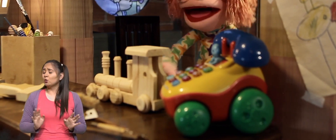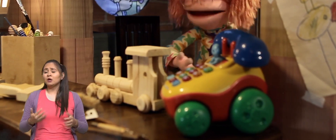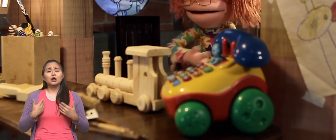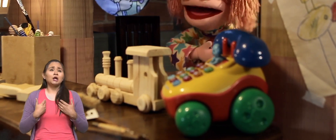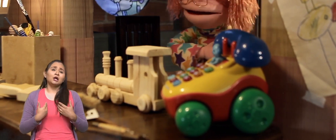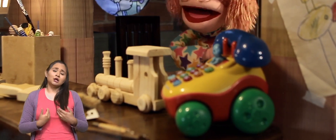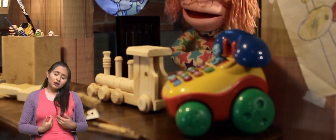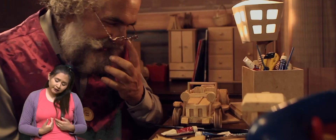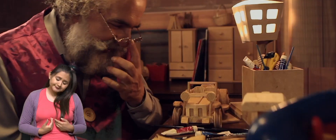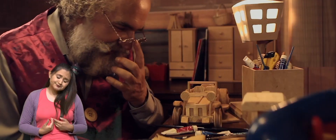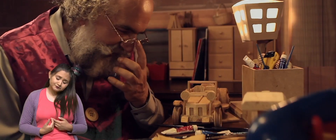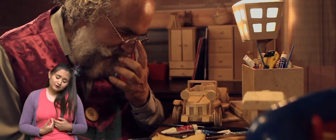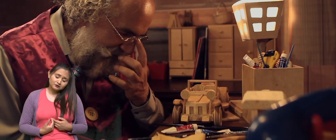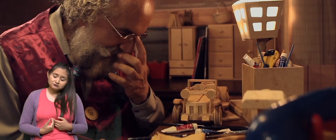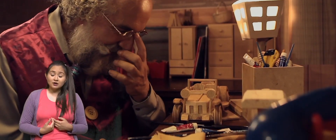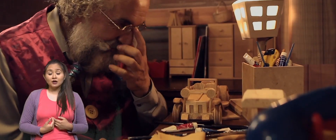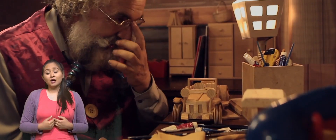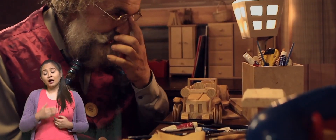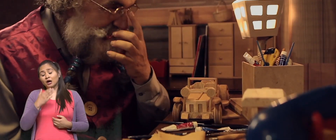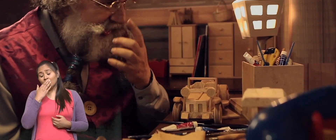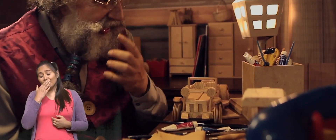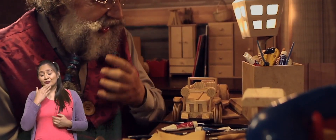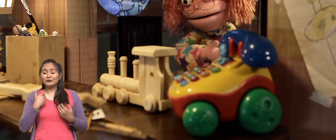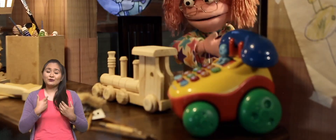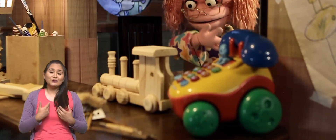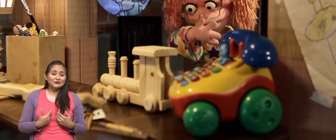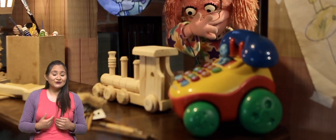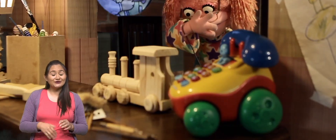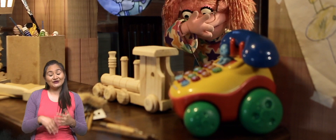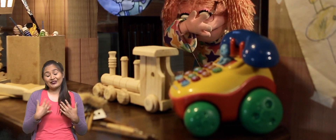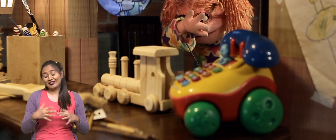Sí, pero estoy agotada.